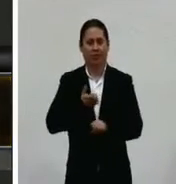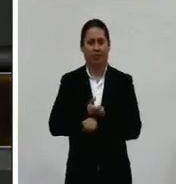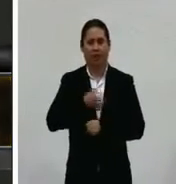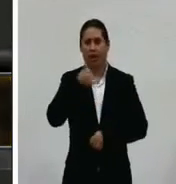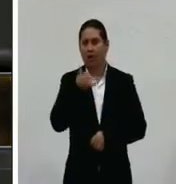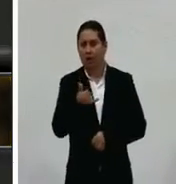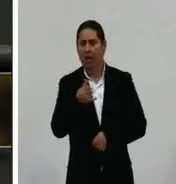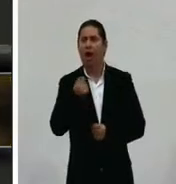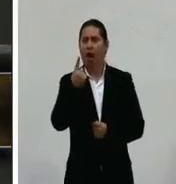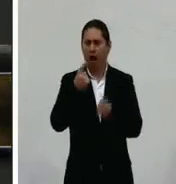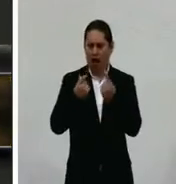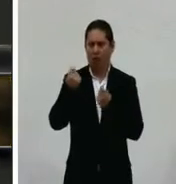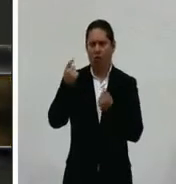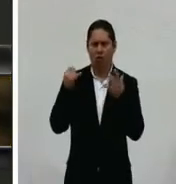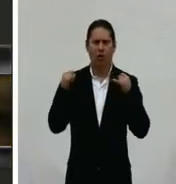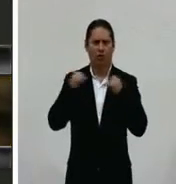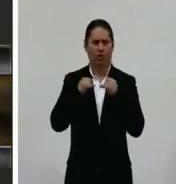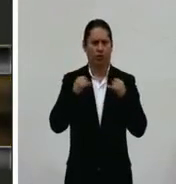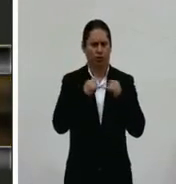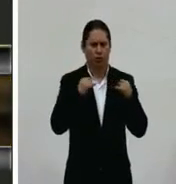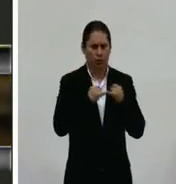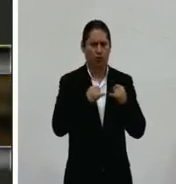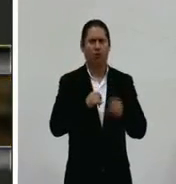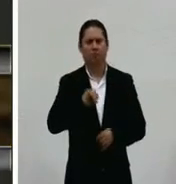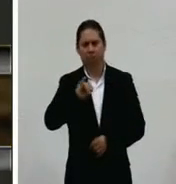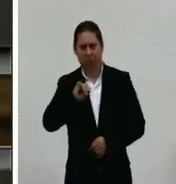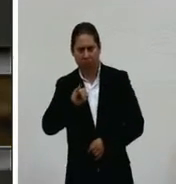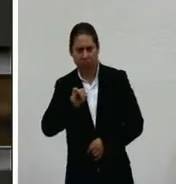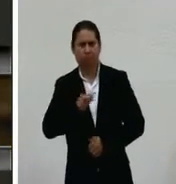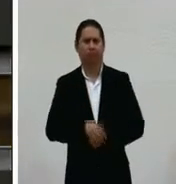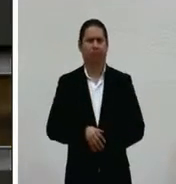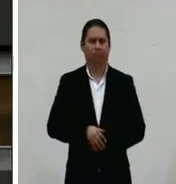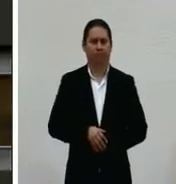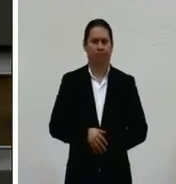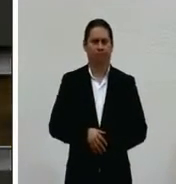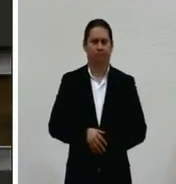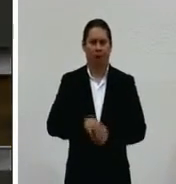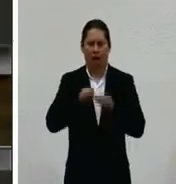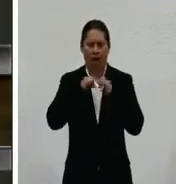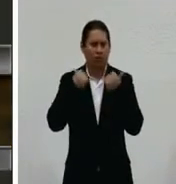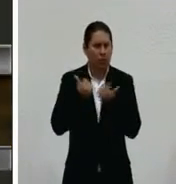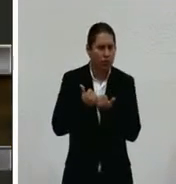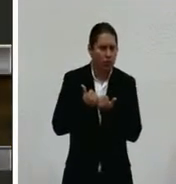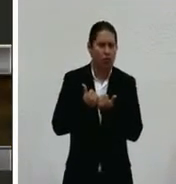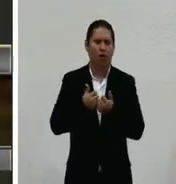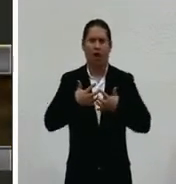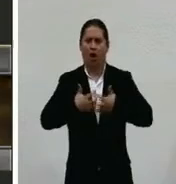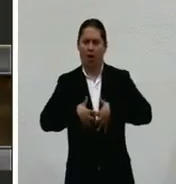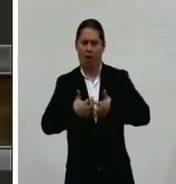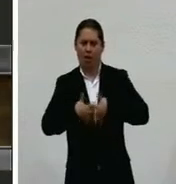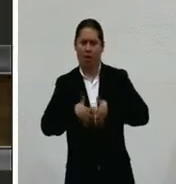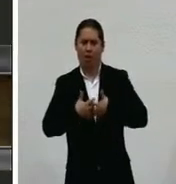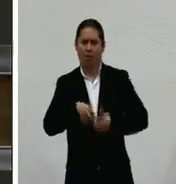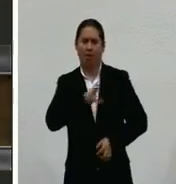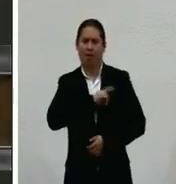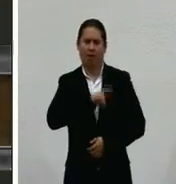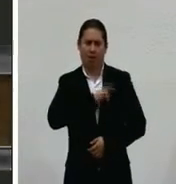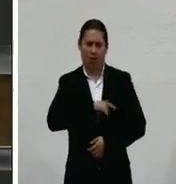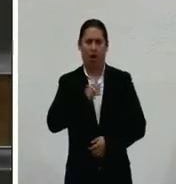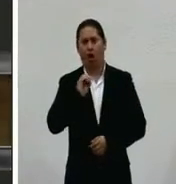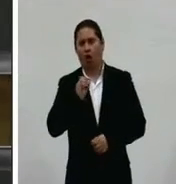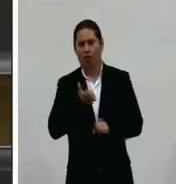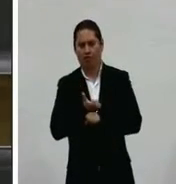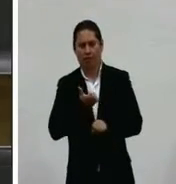órganos autónomos constitucionales, desconcentrados y auxiliares, asociaciones y empresas de participación estatal